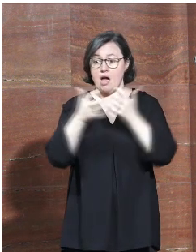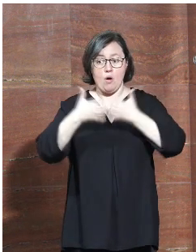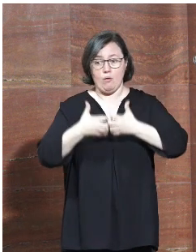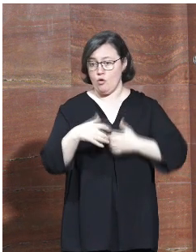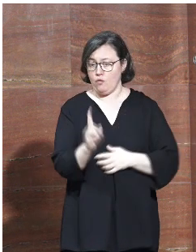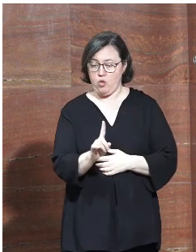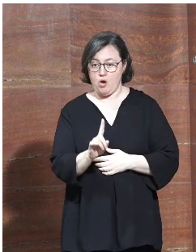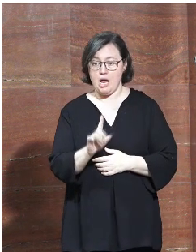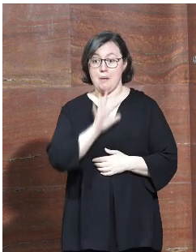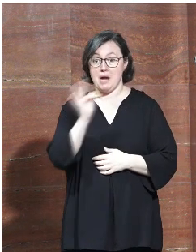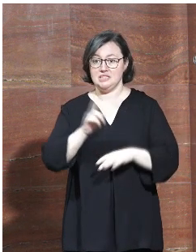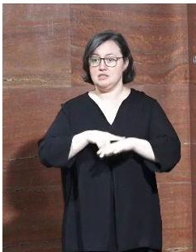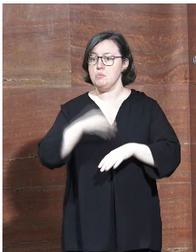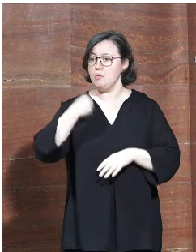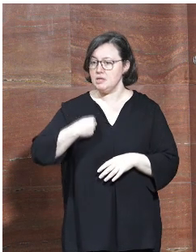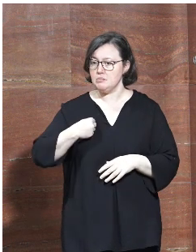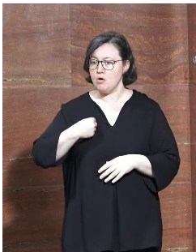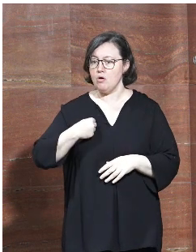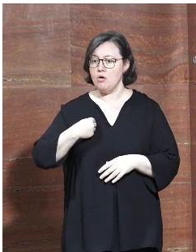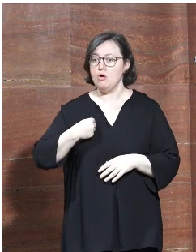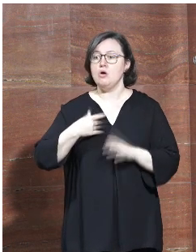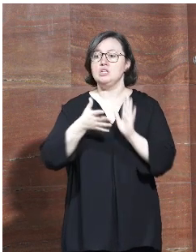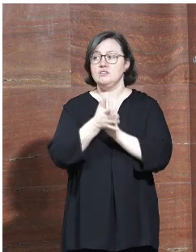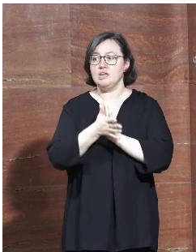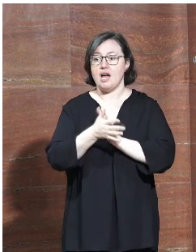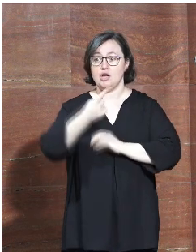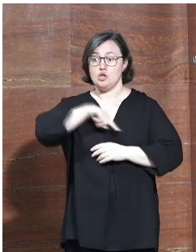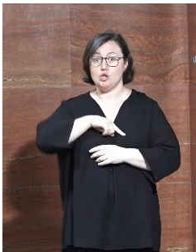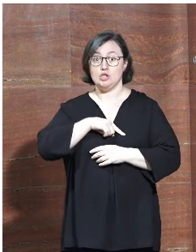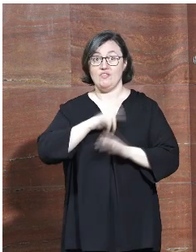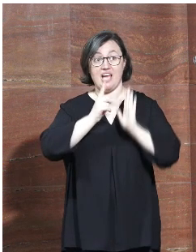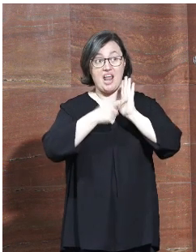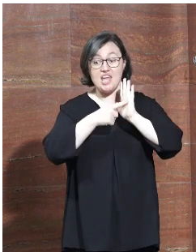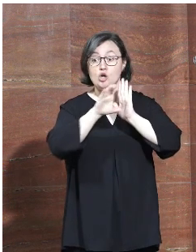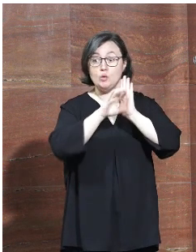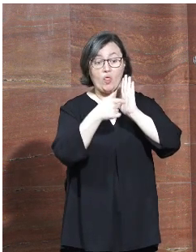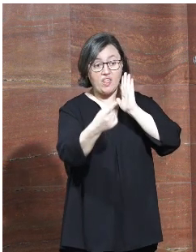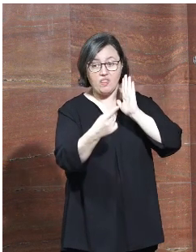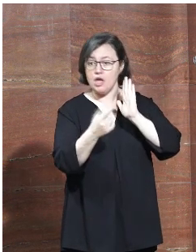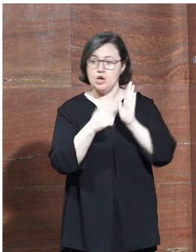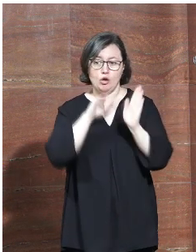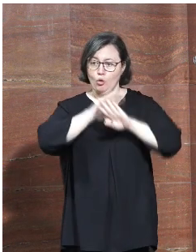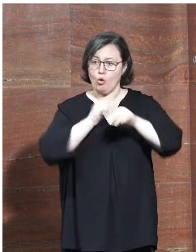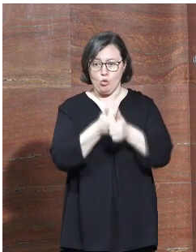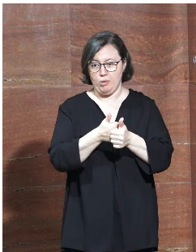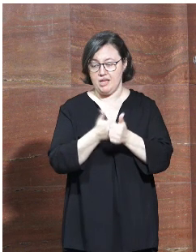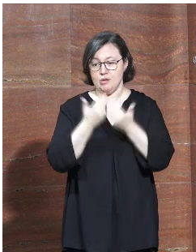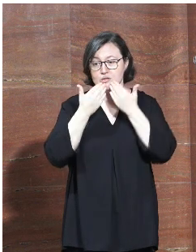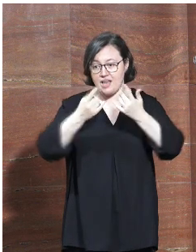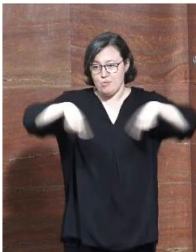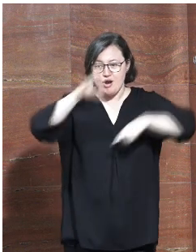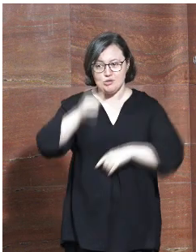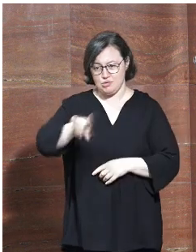y también, al mismo tiempo, estaremos fallando a nuestros mandatos constitucionales. Muchísimas gracias por